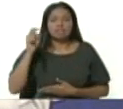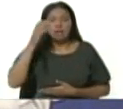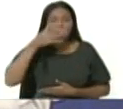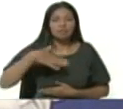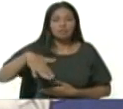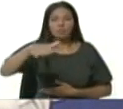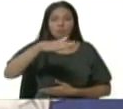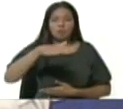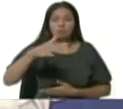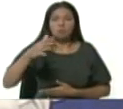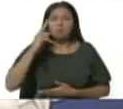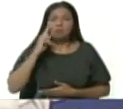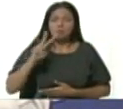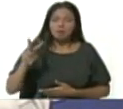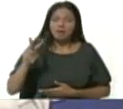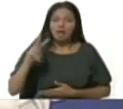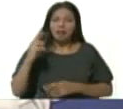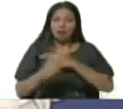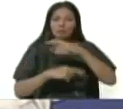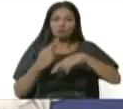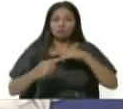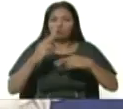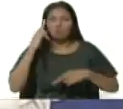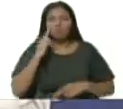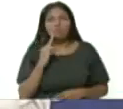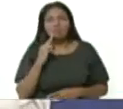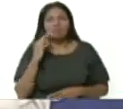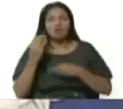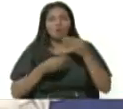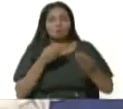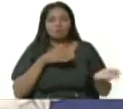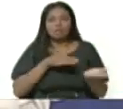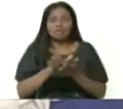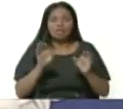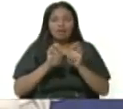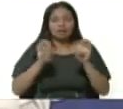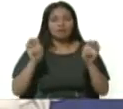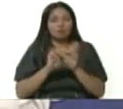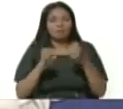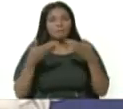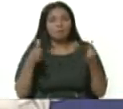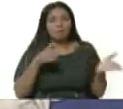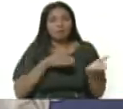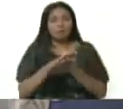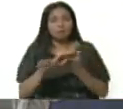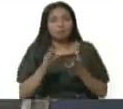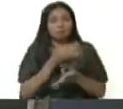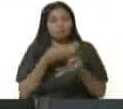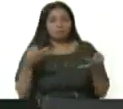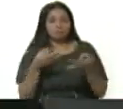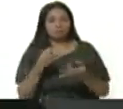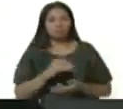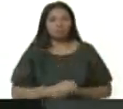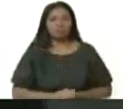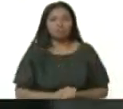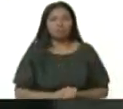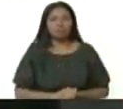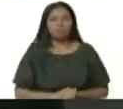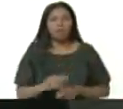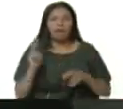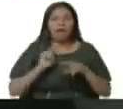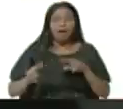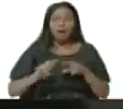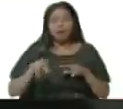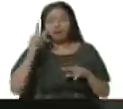pueblo, que vea en la Revolución Bolivariana cómo se garantiza la educación pública, gratuita y de calidad. A los